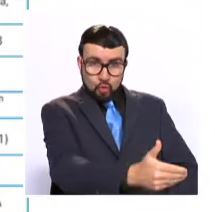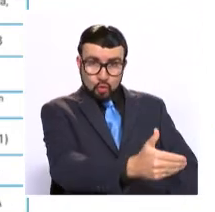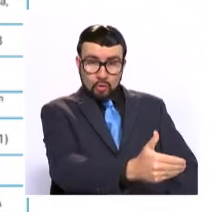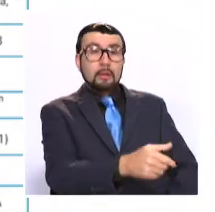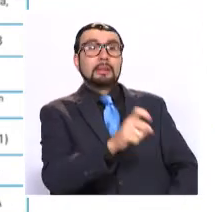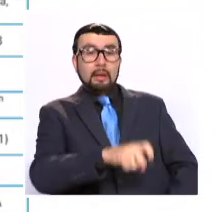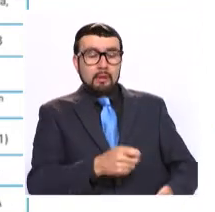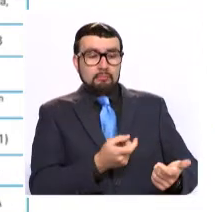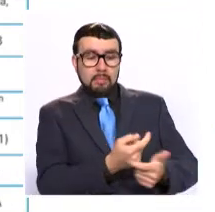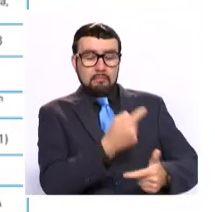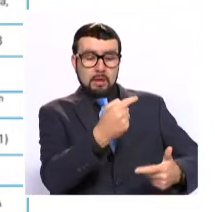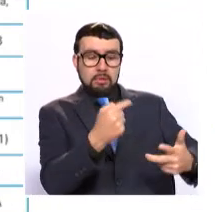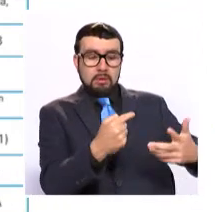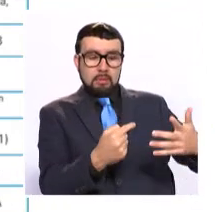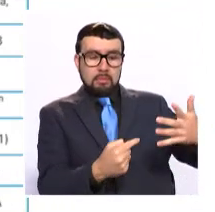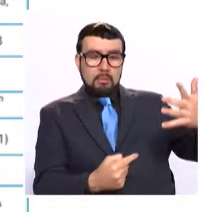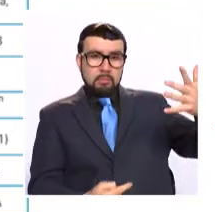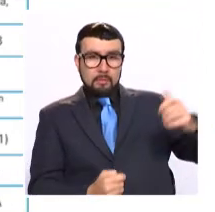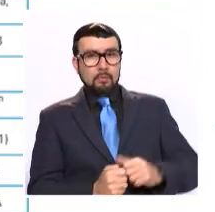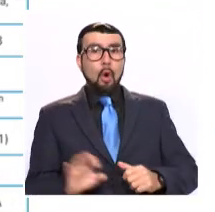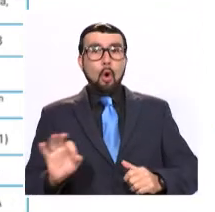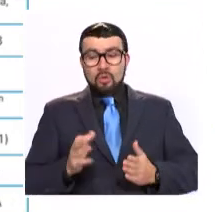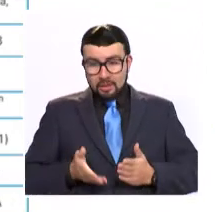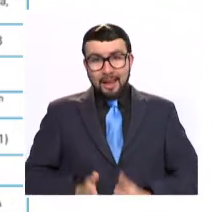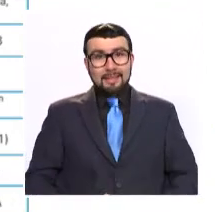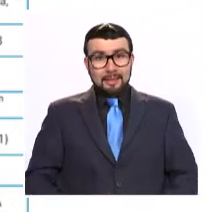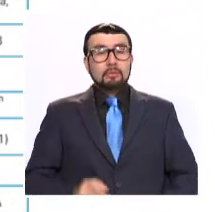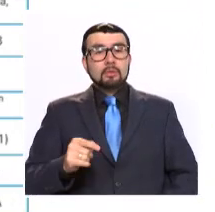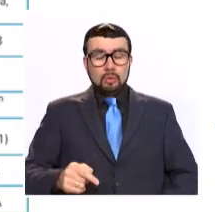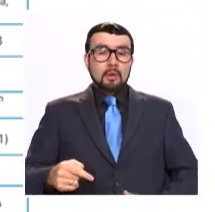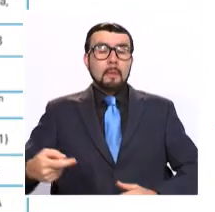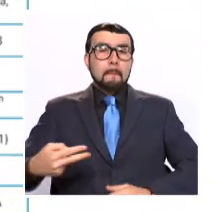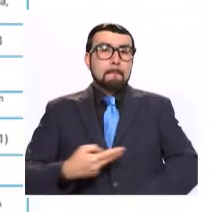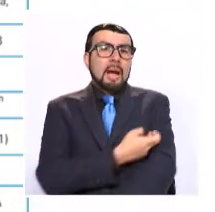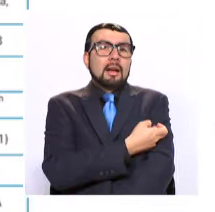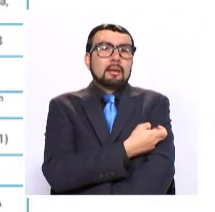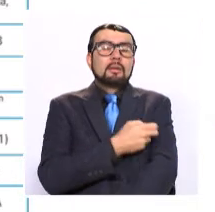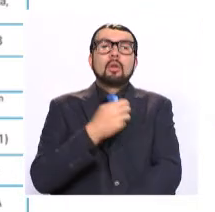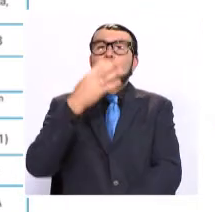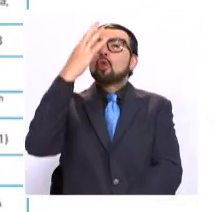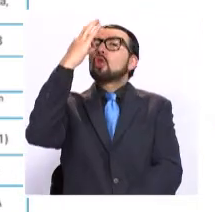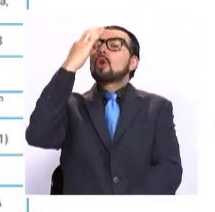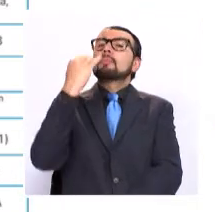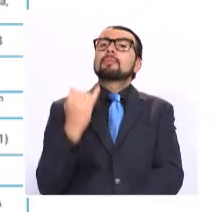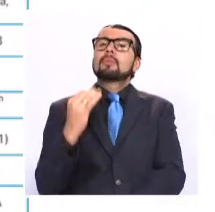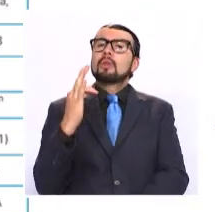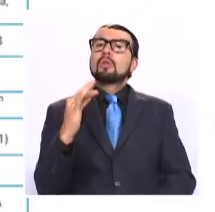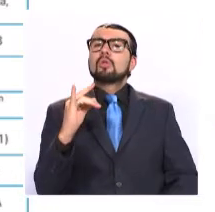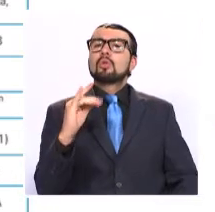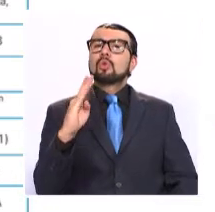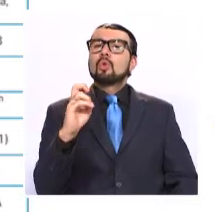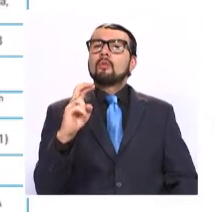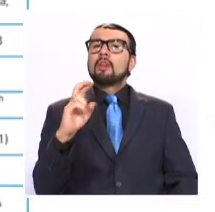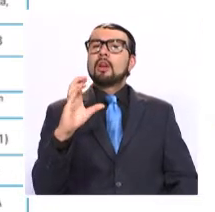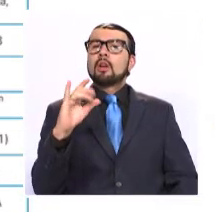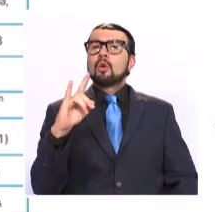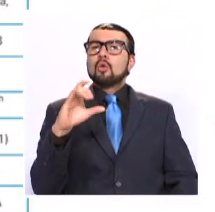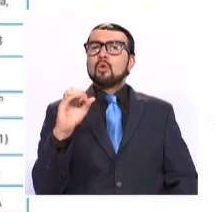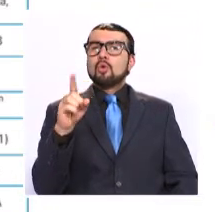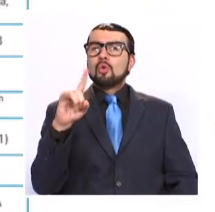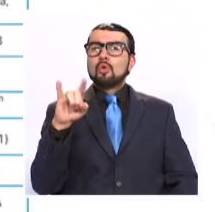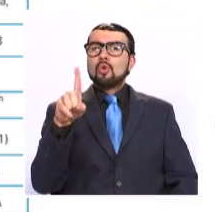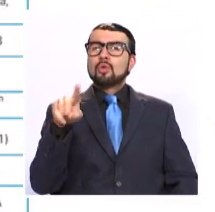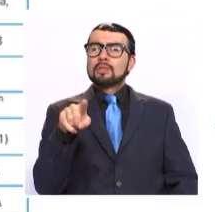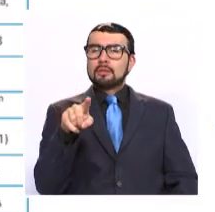esa protección. Desde que están naciendo es la vacuna contra la tuberculosis, hay que hacer una aclaración allí. Esa vacuna del recién nacido contra